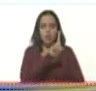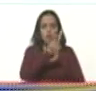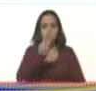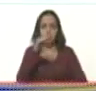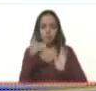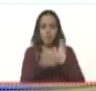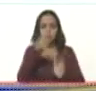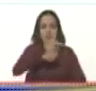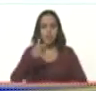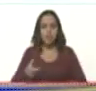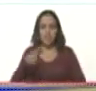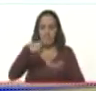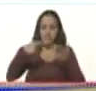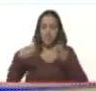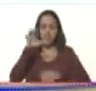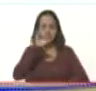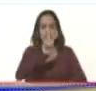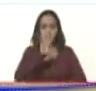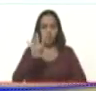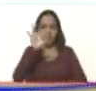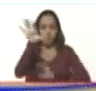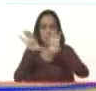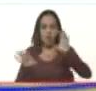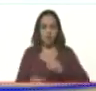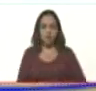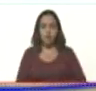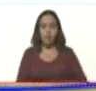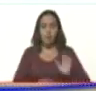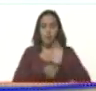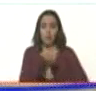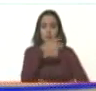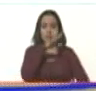personas en 24 estados por la suma de